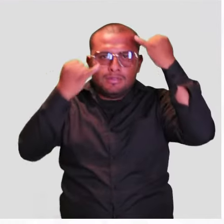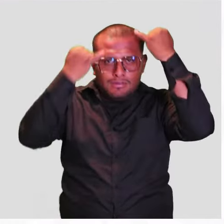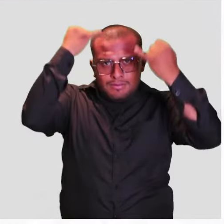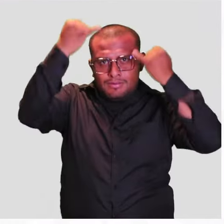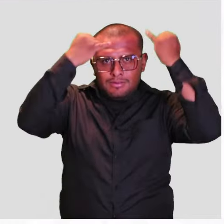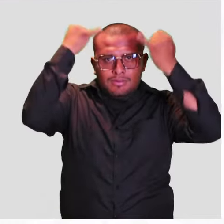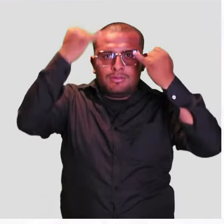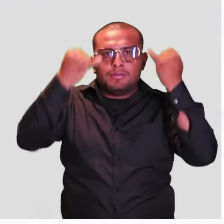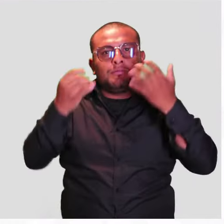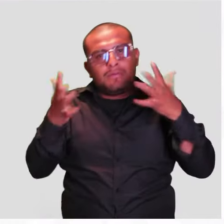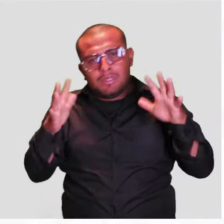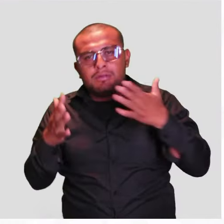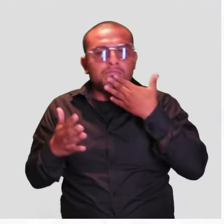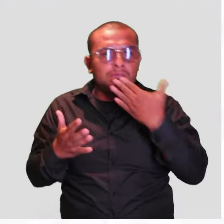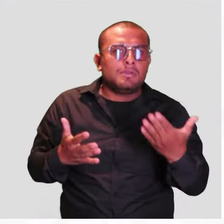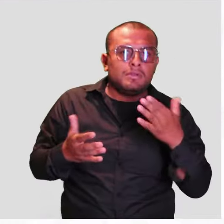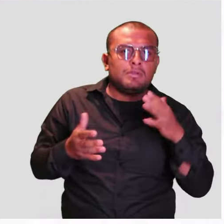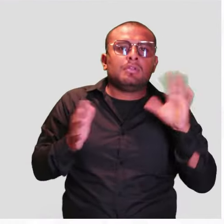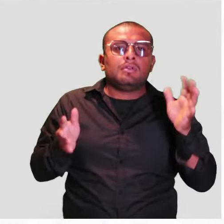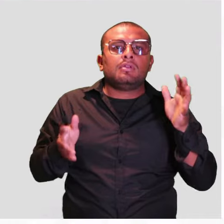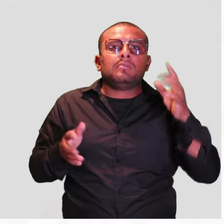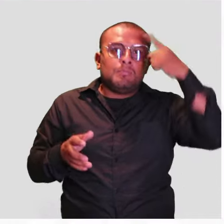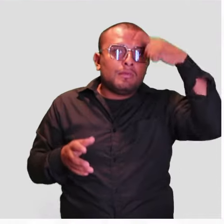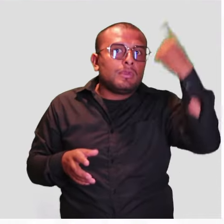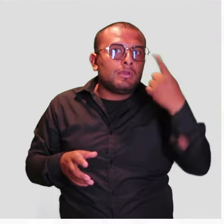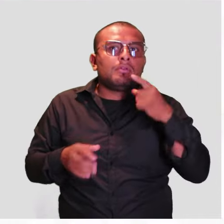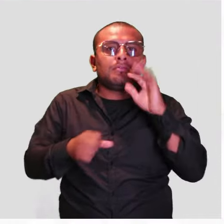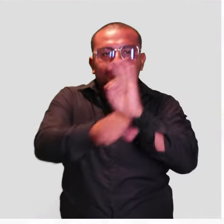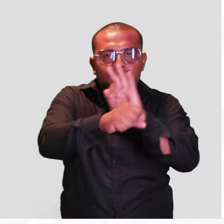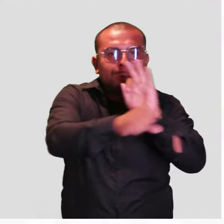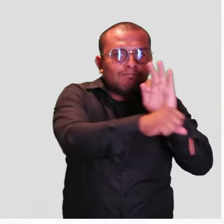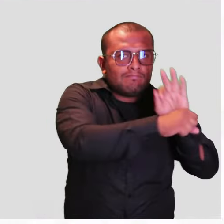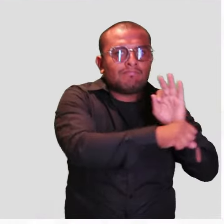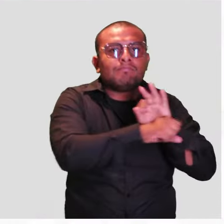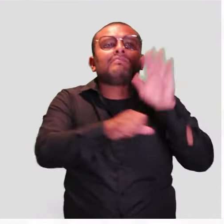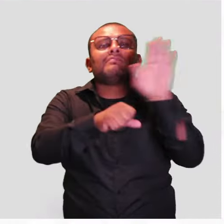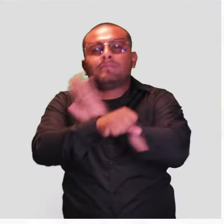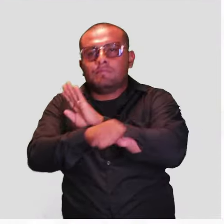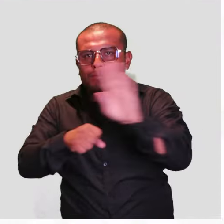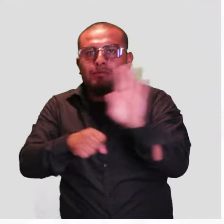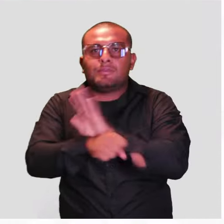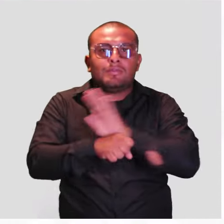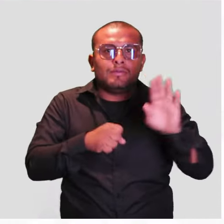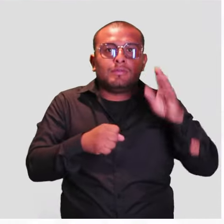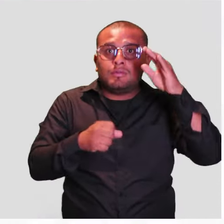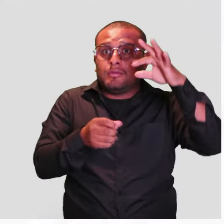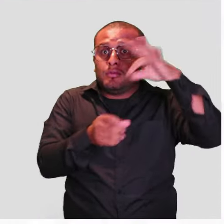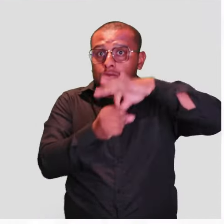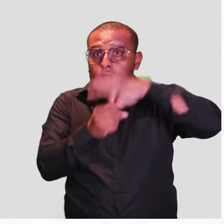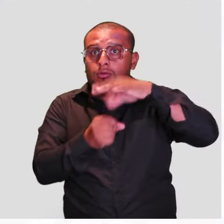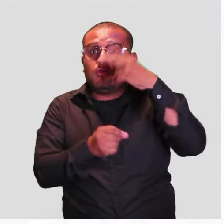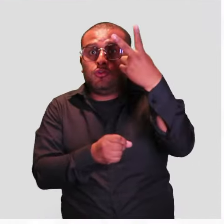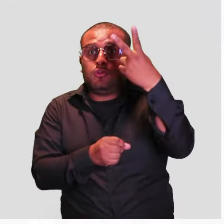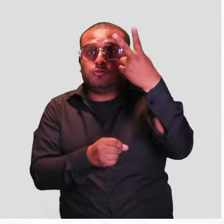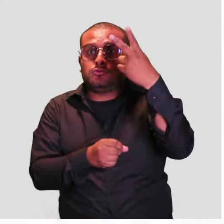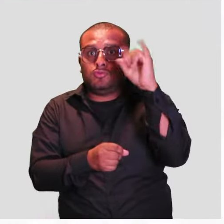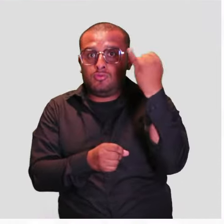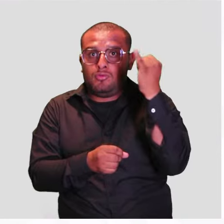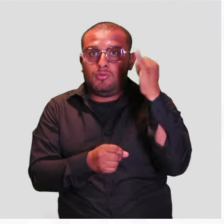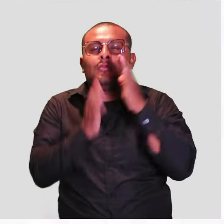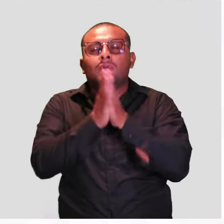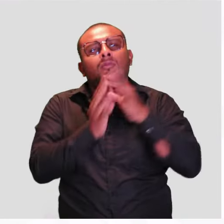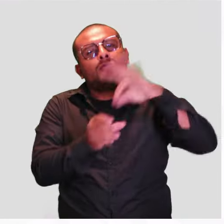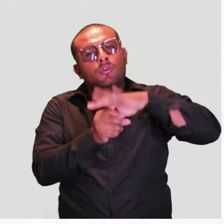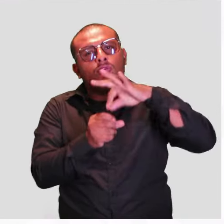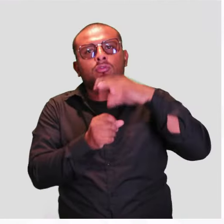favor de los gobernados y las gobernadas. Así es que a votar por Querétaro Seguro. Somos una innovación en